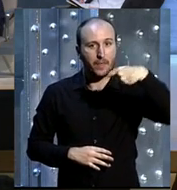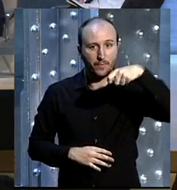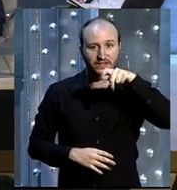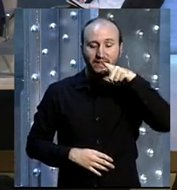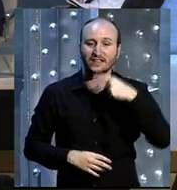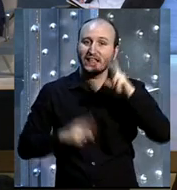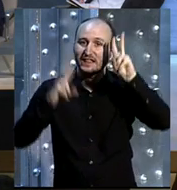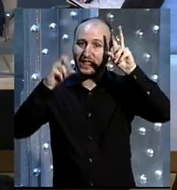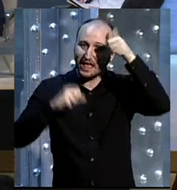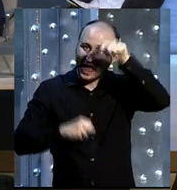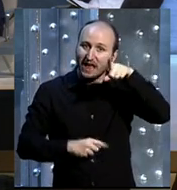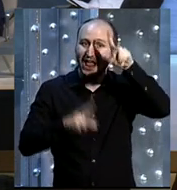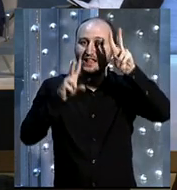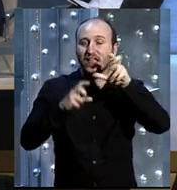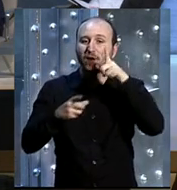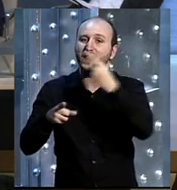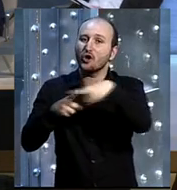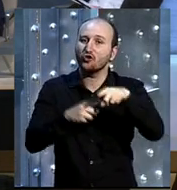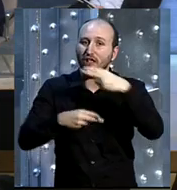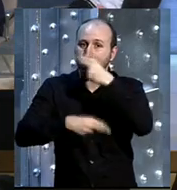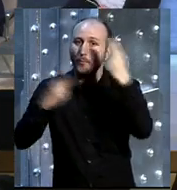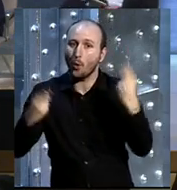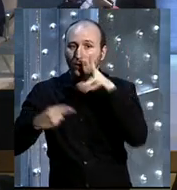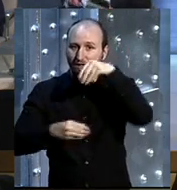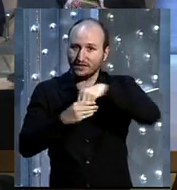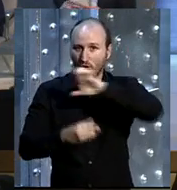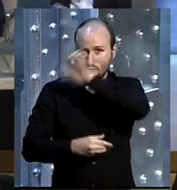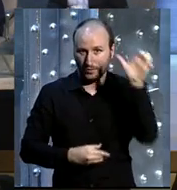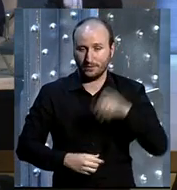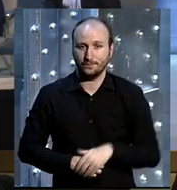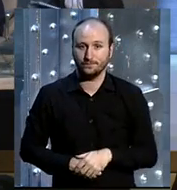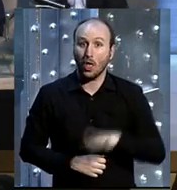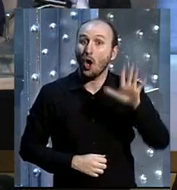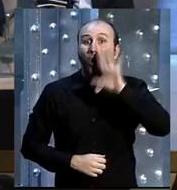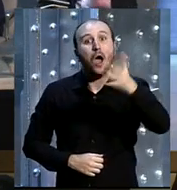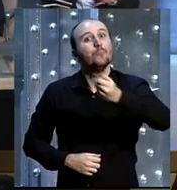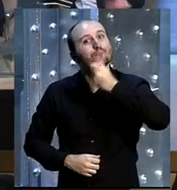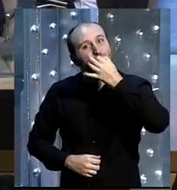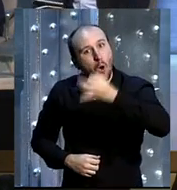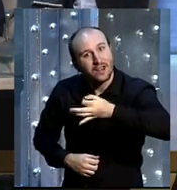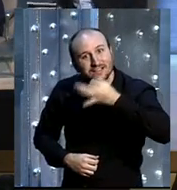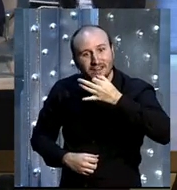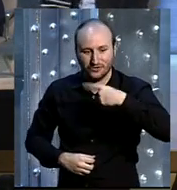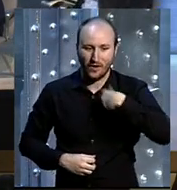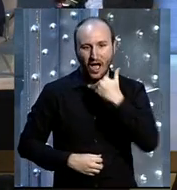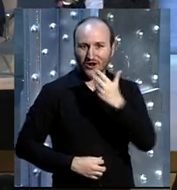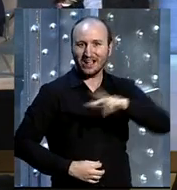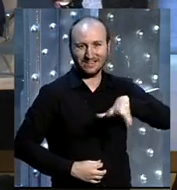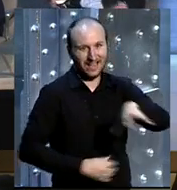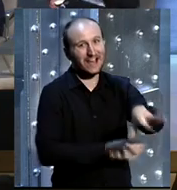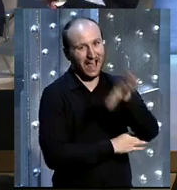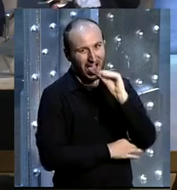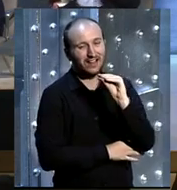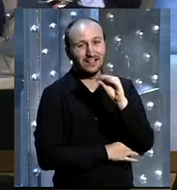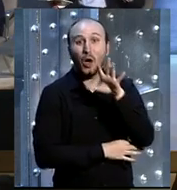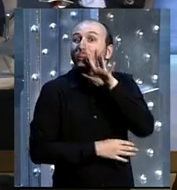Asuntos Públicos de Facebook en Europa. Bueno, hola, buenas tardes. Y entiendo castellano porque